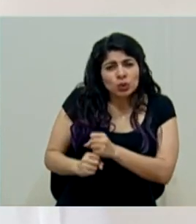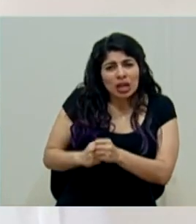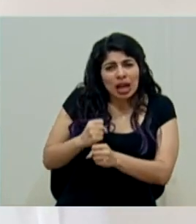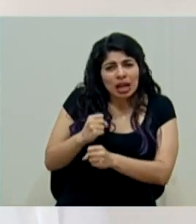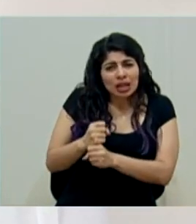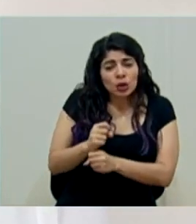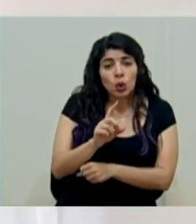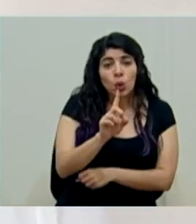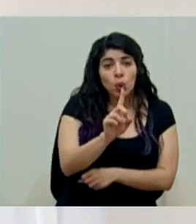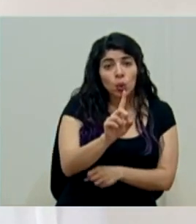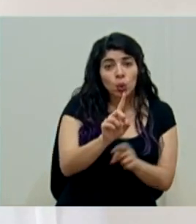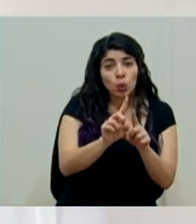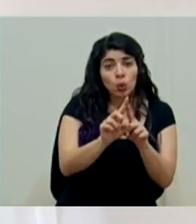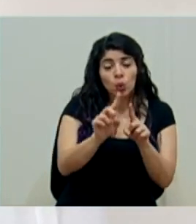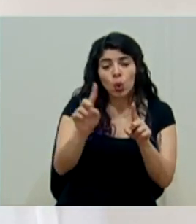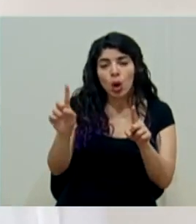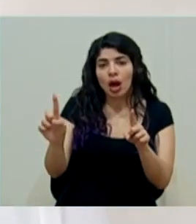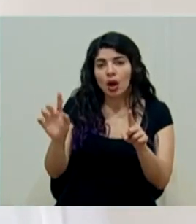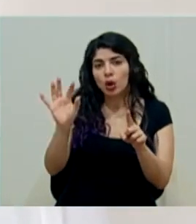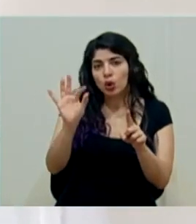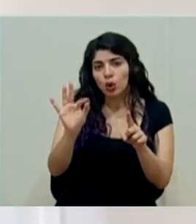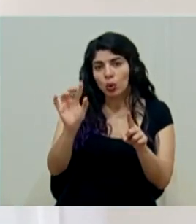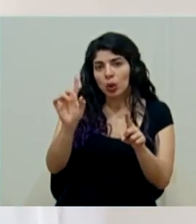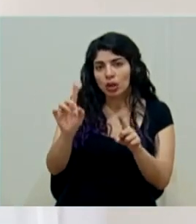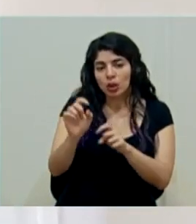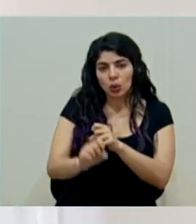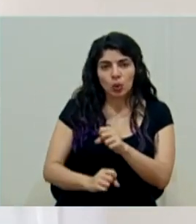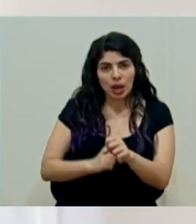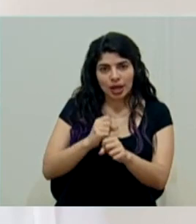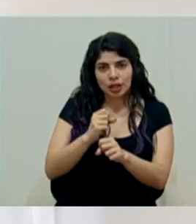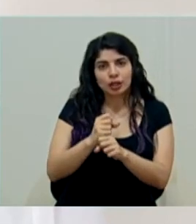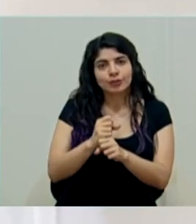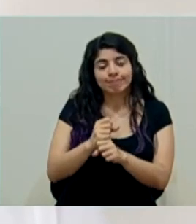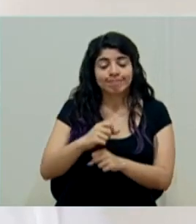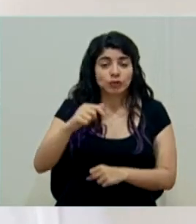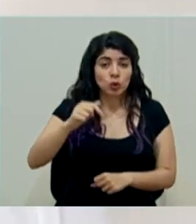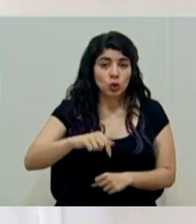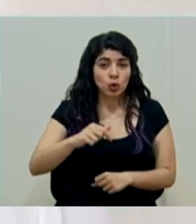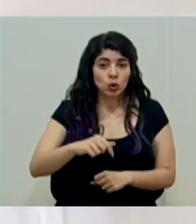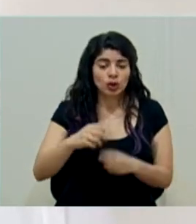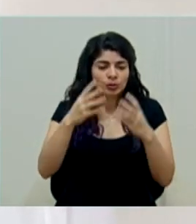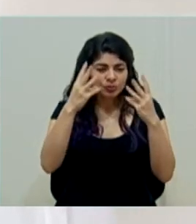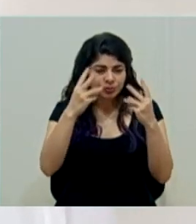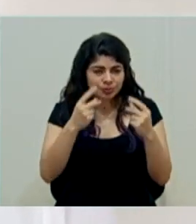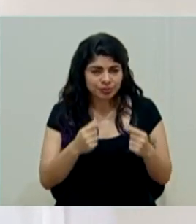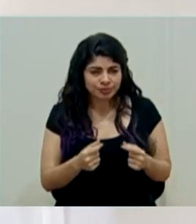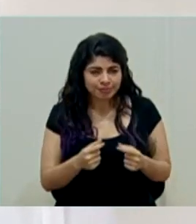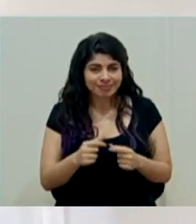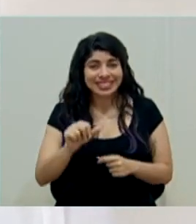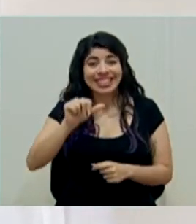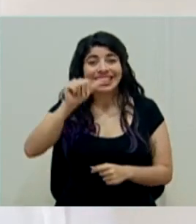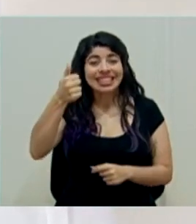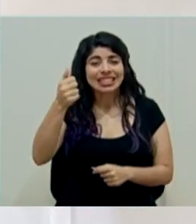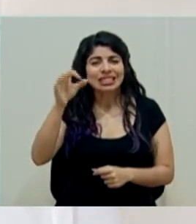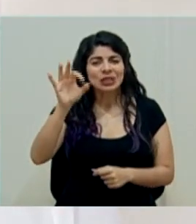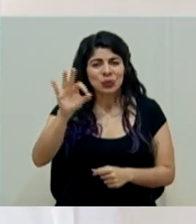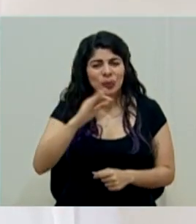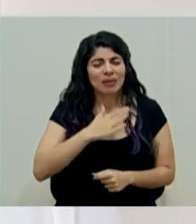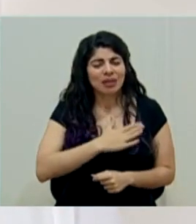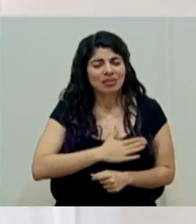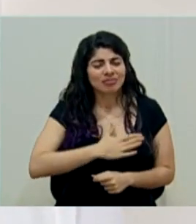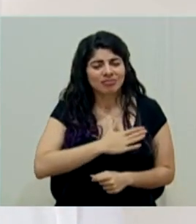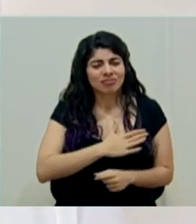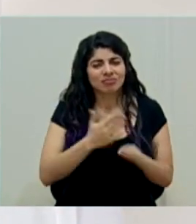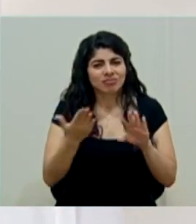edad que va de los 1 a los 91 años. Para hoy se contabilizan 19